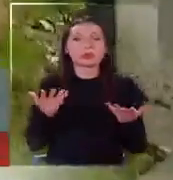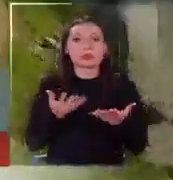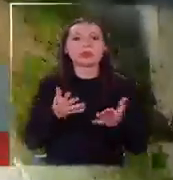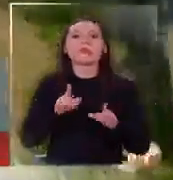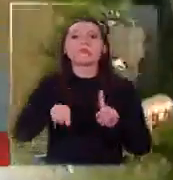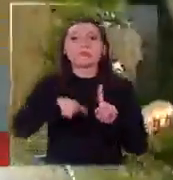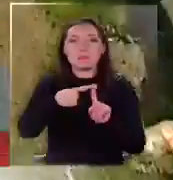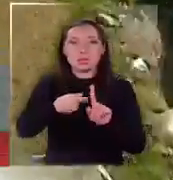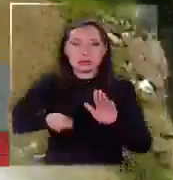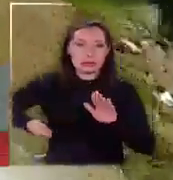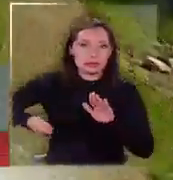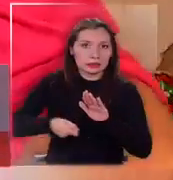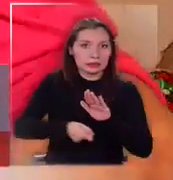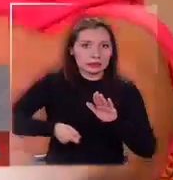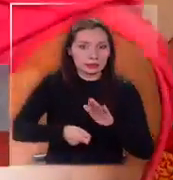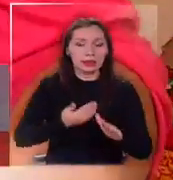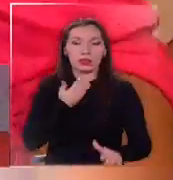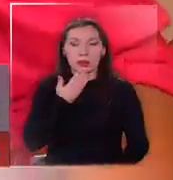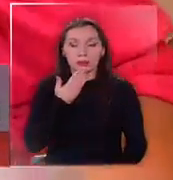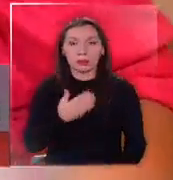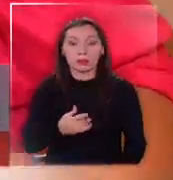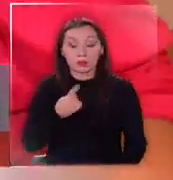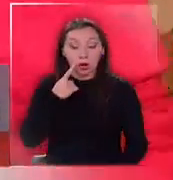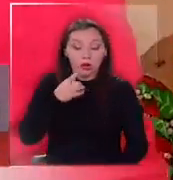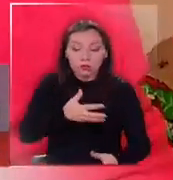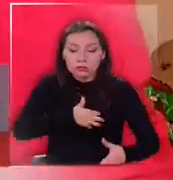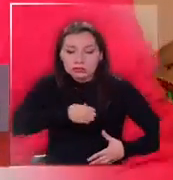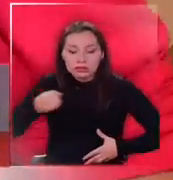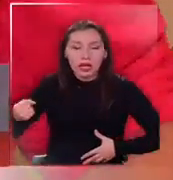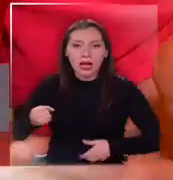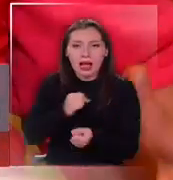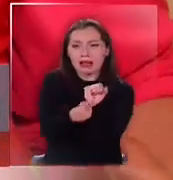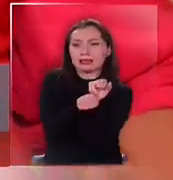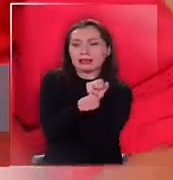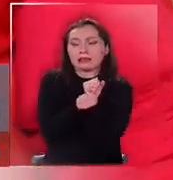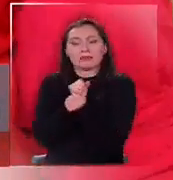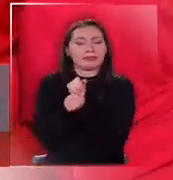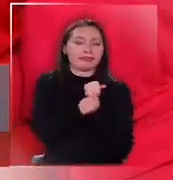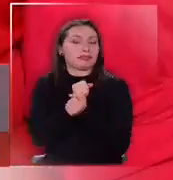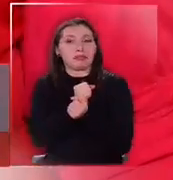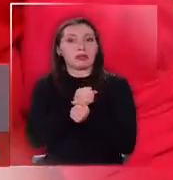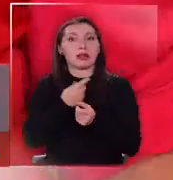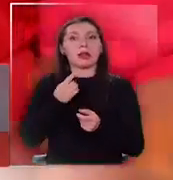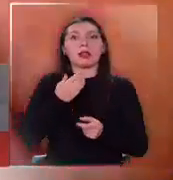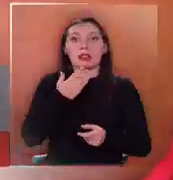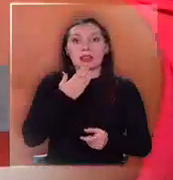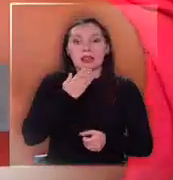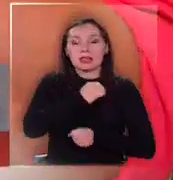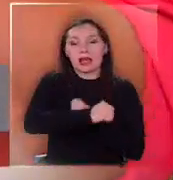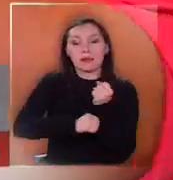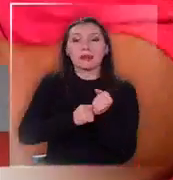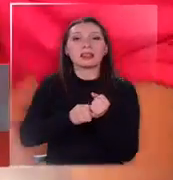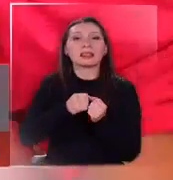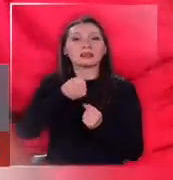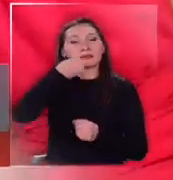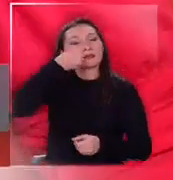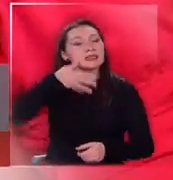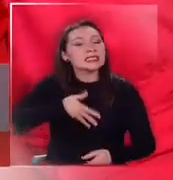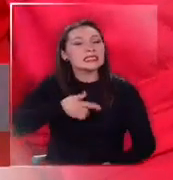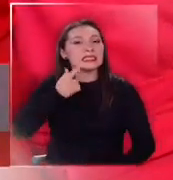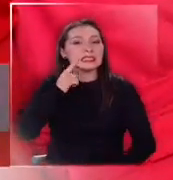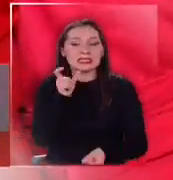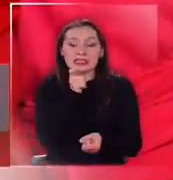apuñalado ya todos estos carabineros los destapó esta amarrado de pies y manos y con sangre en la boca y